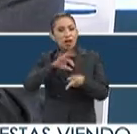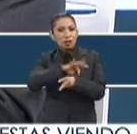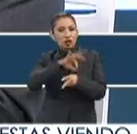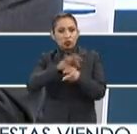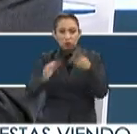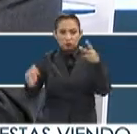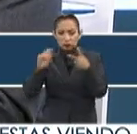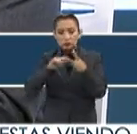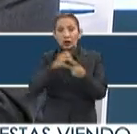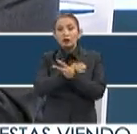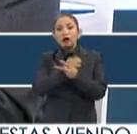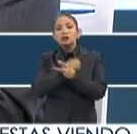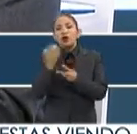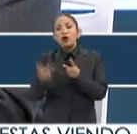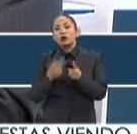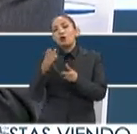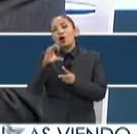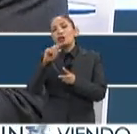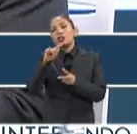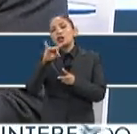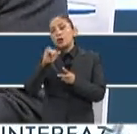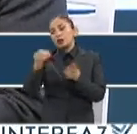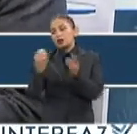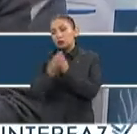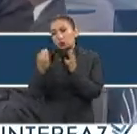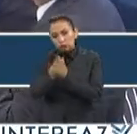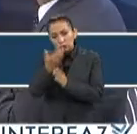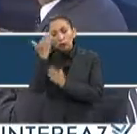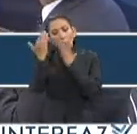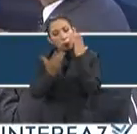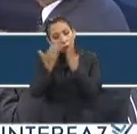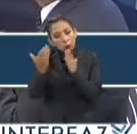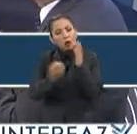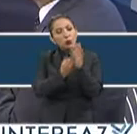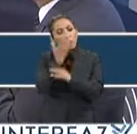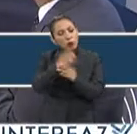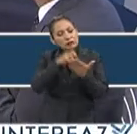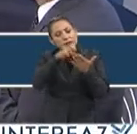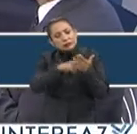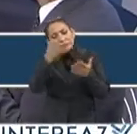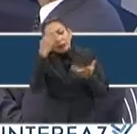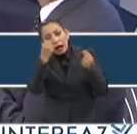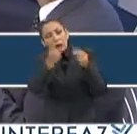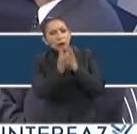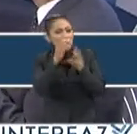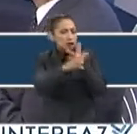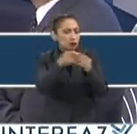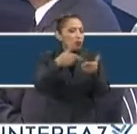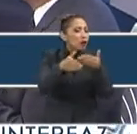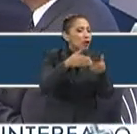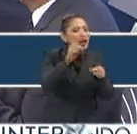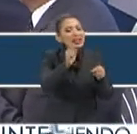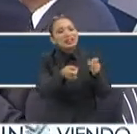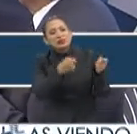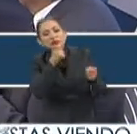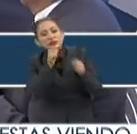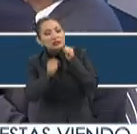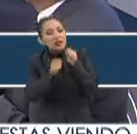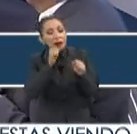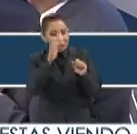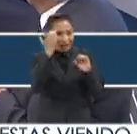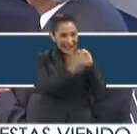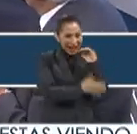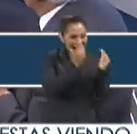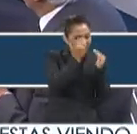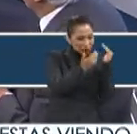doctorados, y educación continua, que son cursos de capacitación y actualización para los profesionistas egresados de